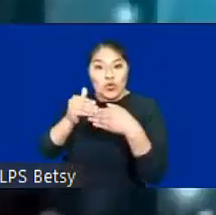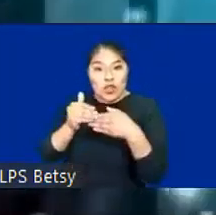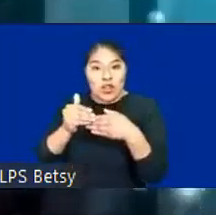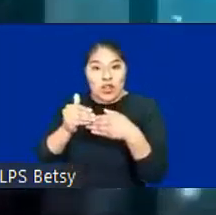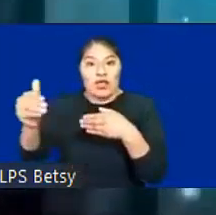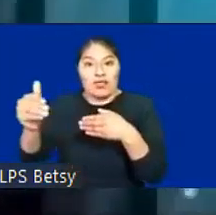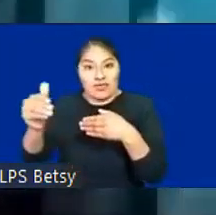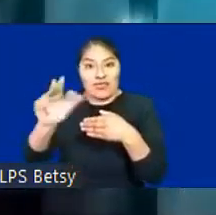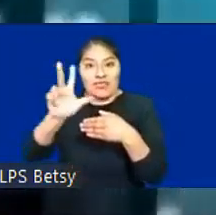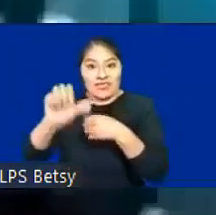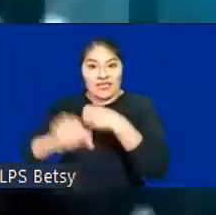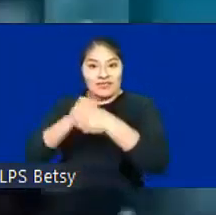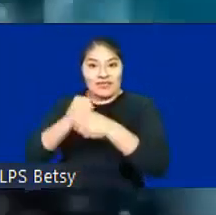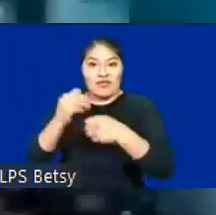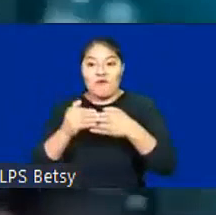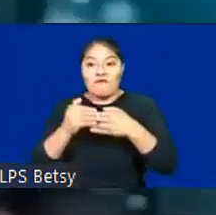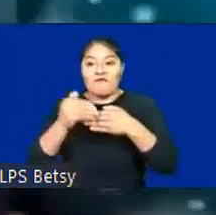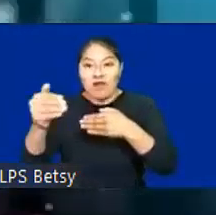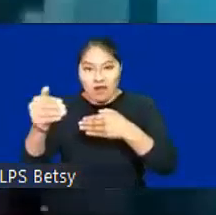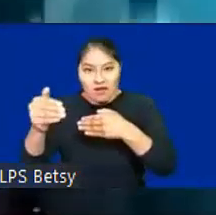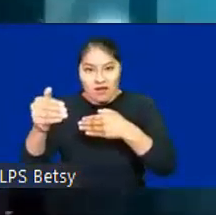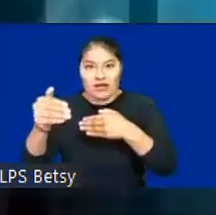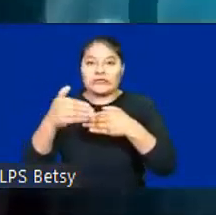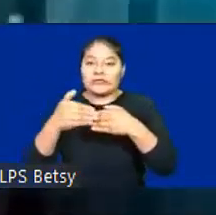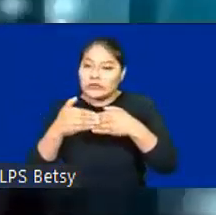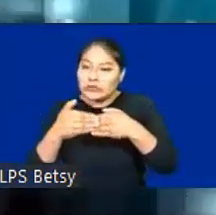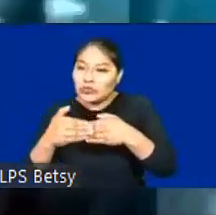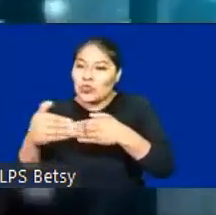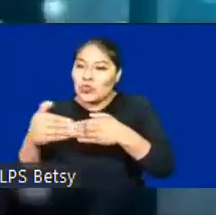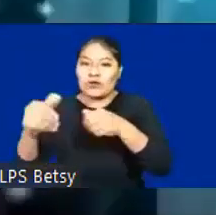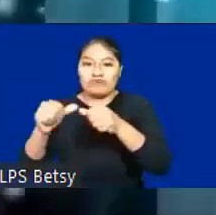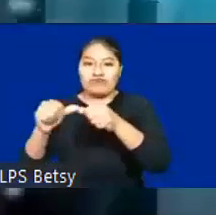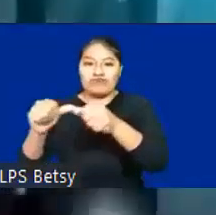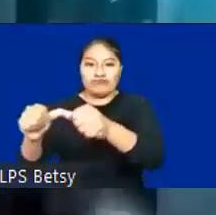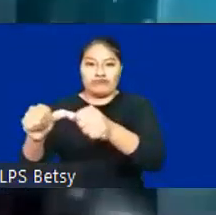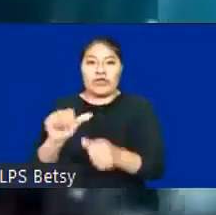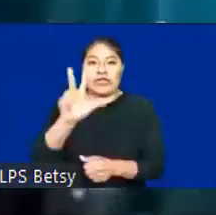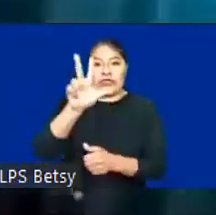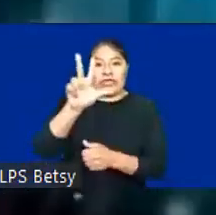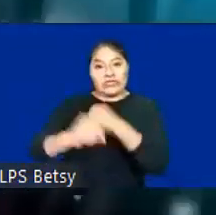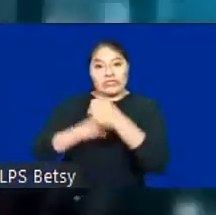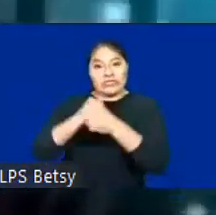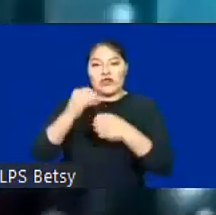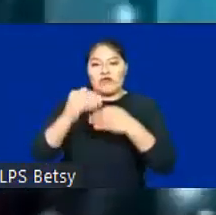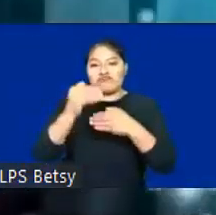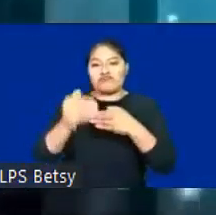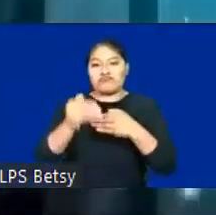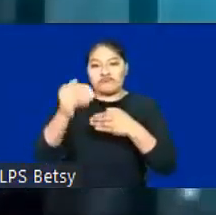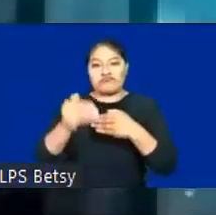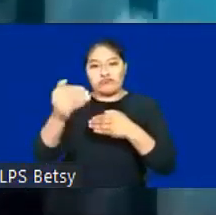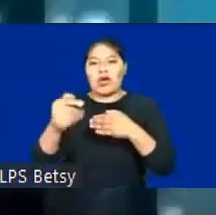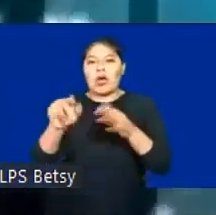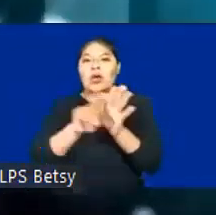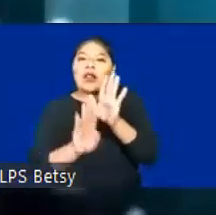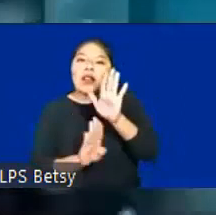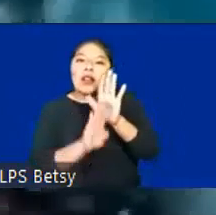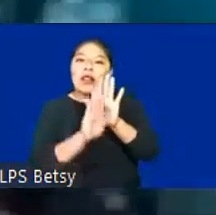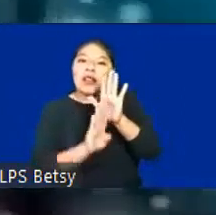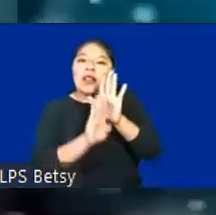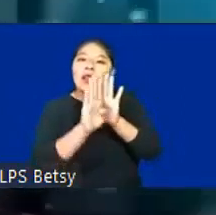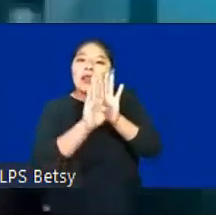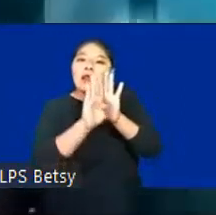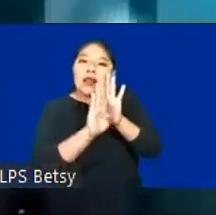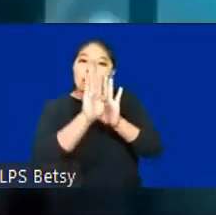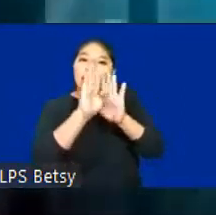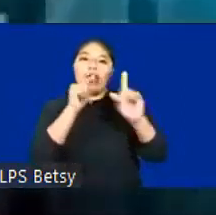vigencia este plan, que en el tiempo se va a ir mejorando, se van a ir incorporando proyectos, se van a ir cerrando